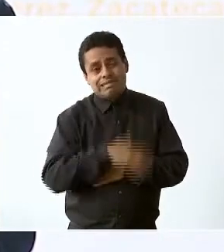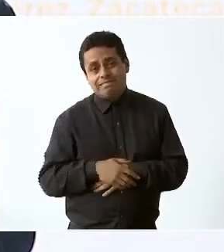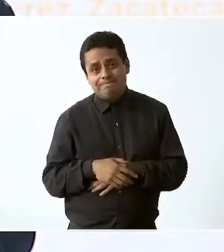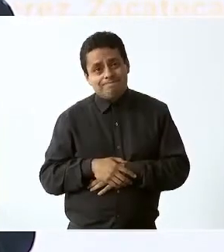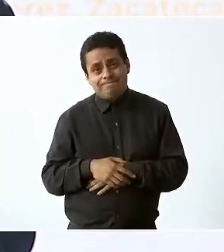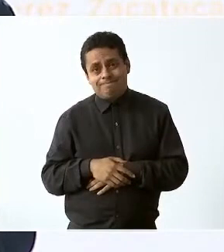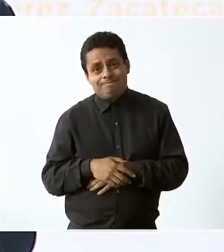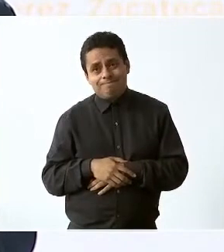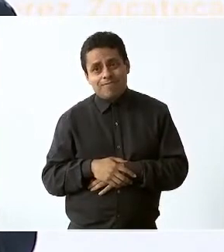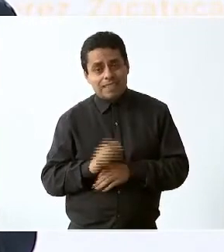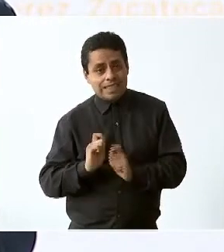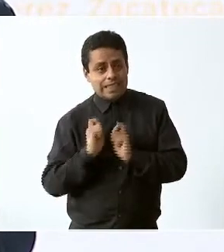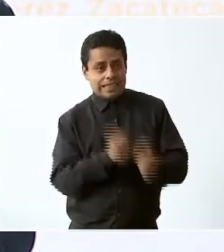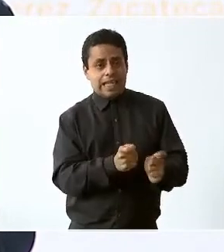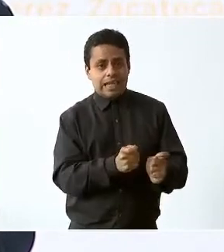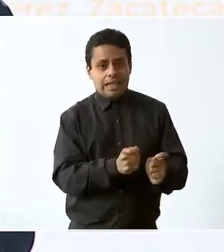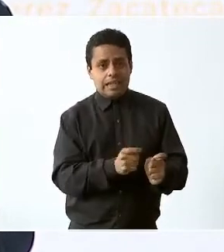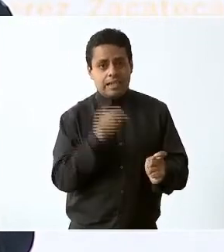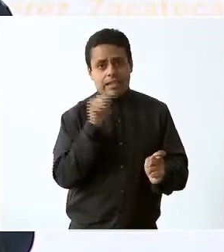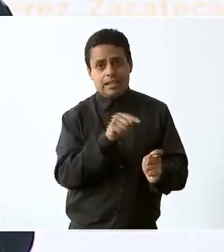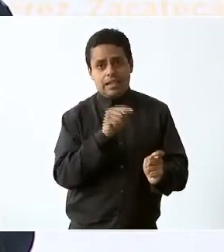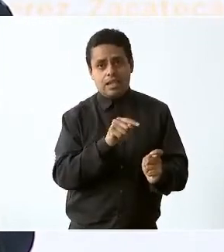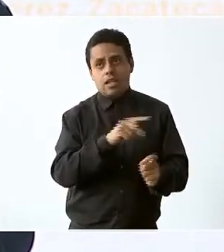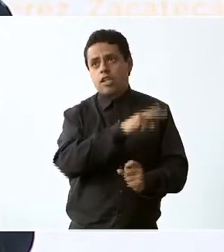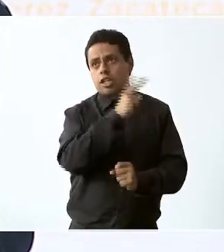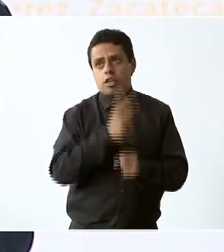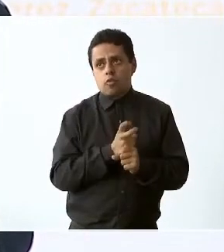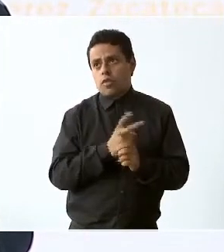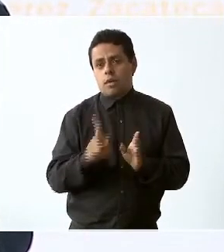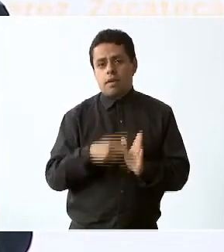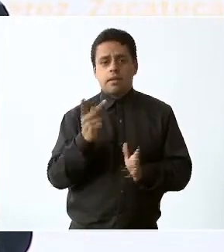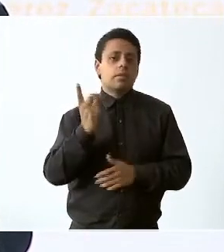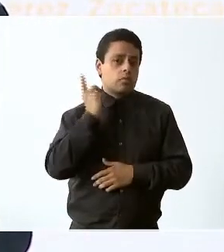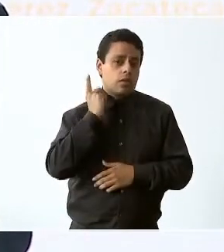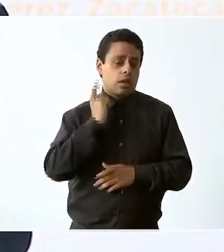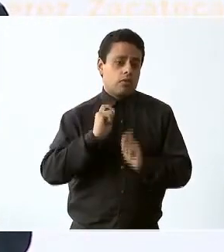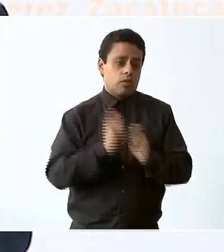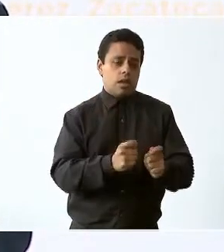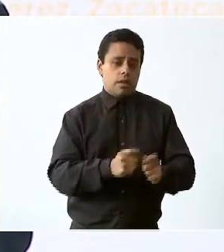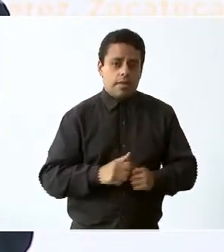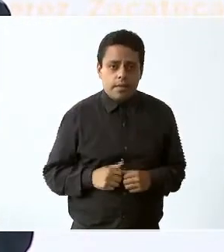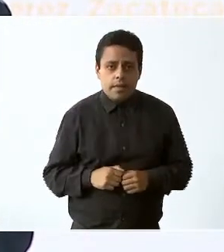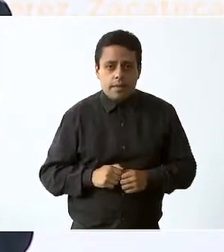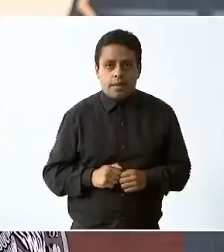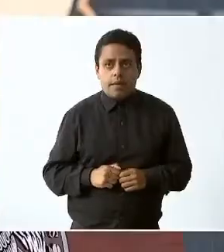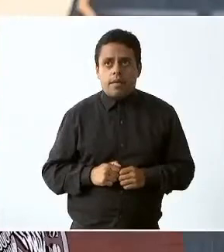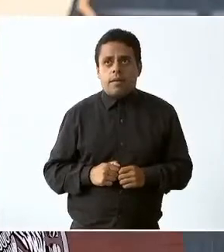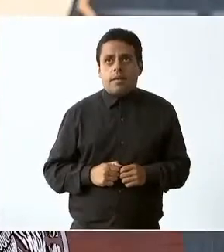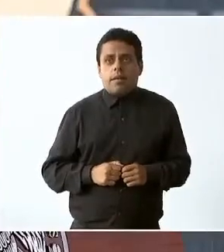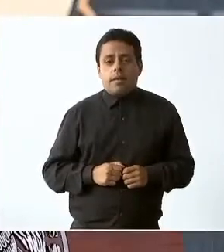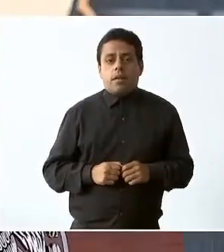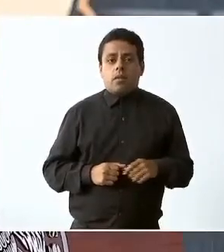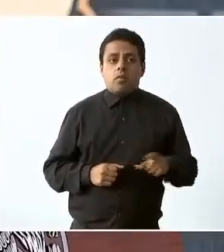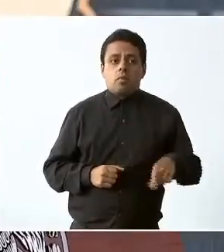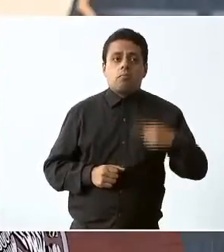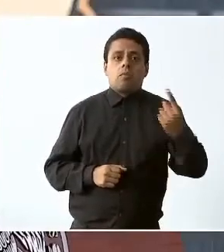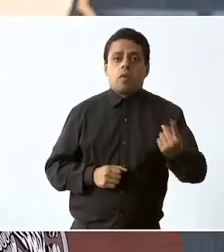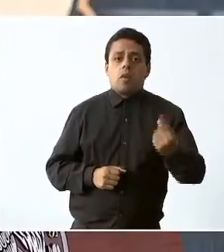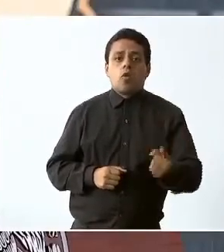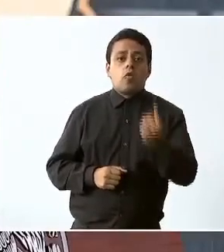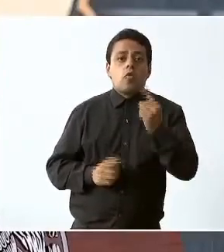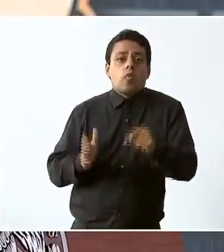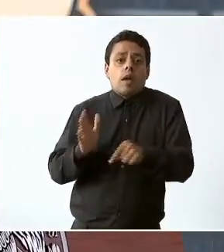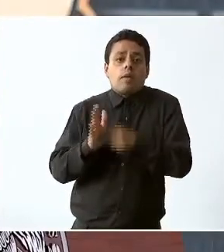Al ser electo por segunda ocasión como diputado, solo subió una vez